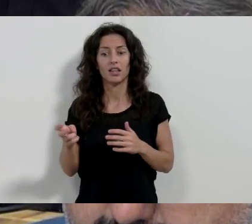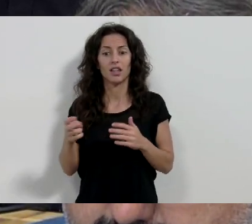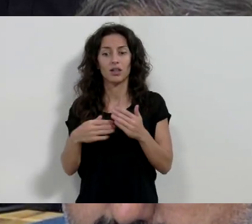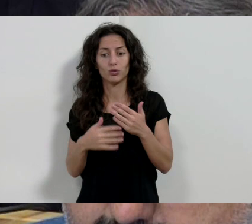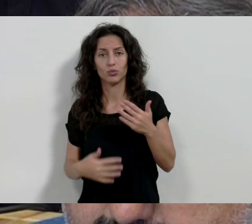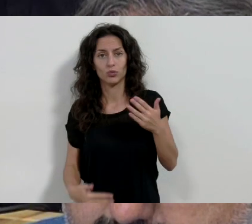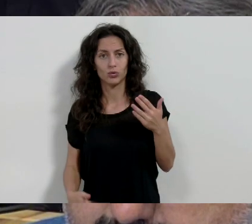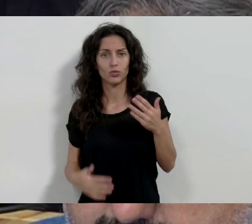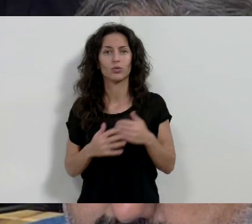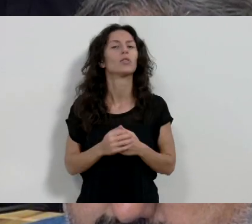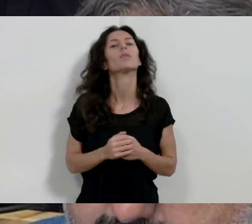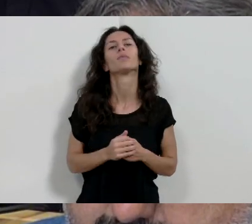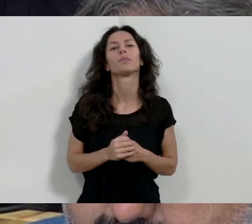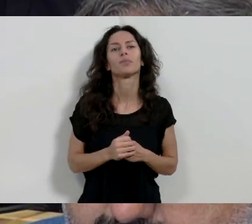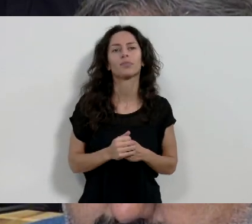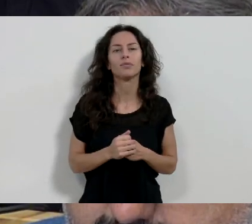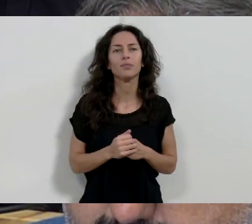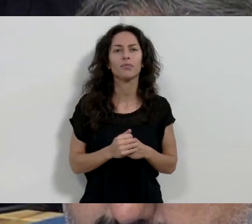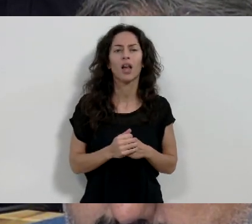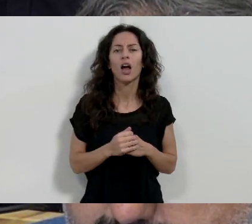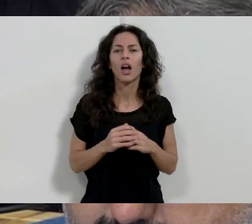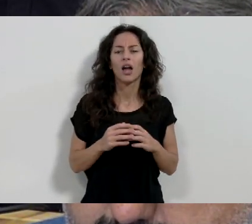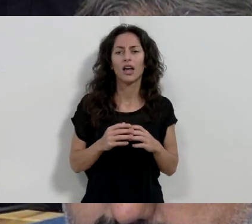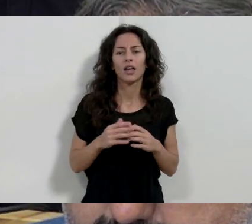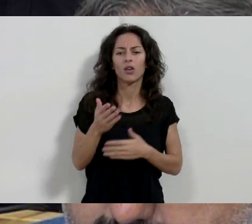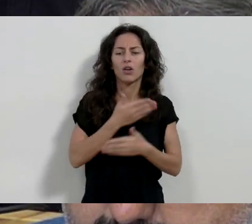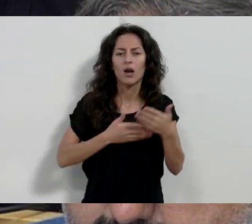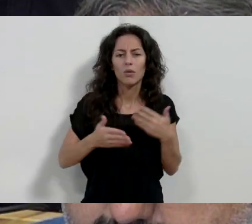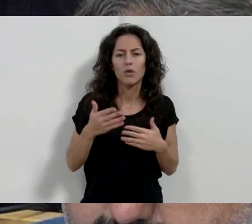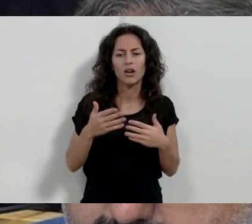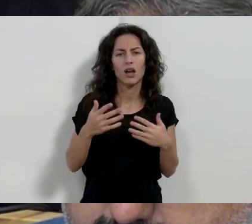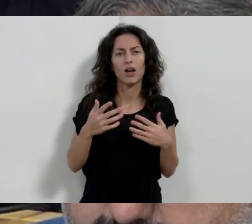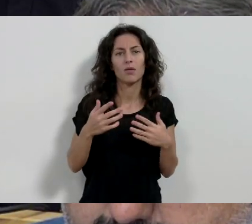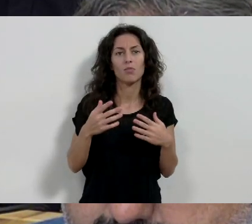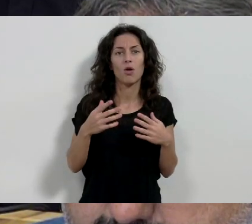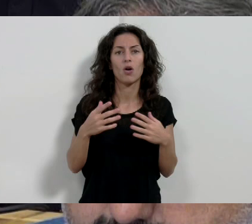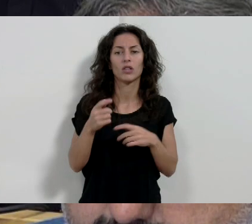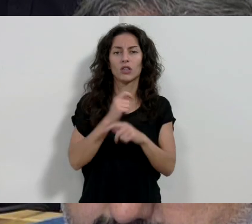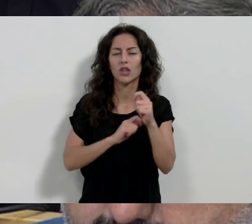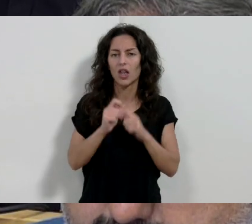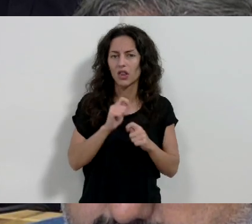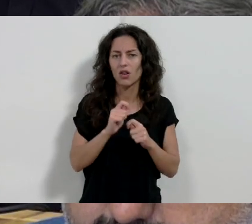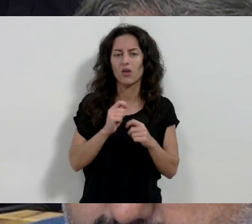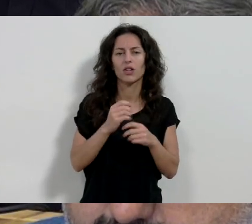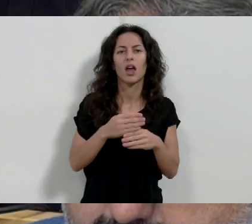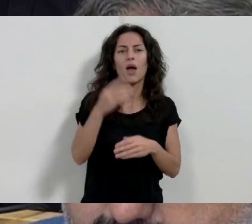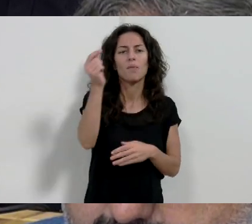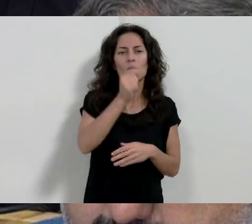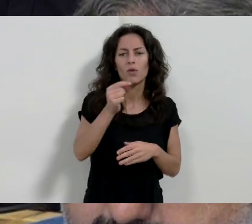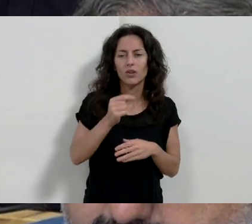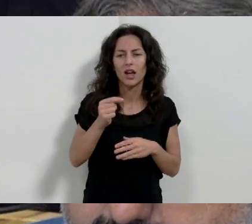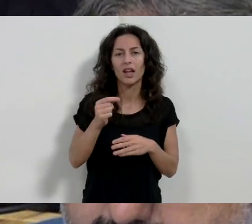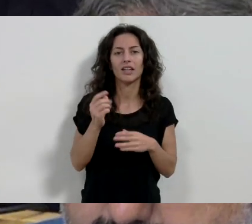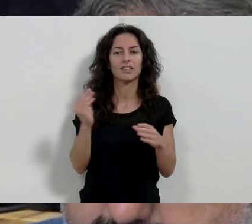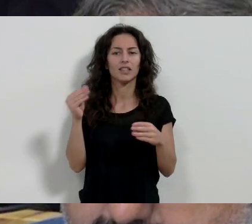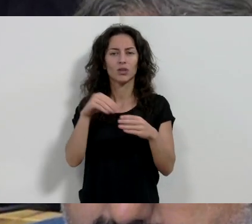¿no?, en los que colaboramos con asociaciones, incluso son murales inclusivos y los pintamos entre todos,